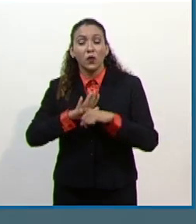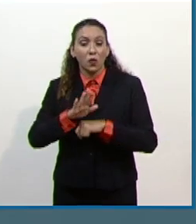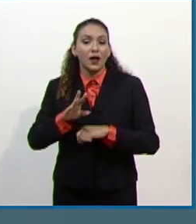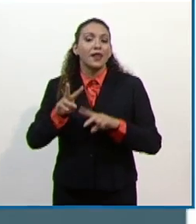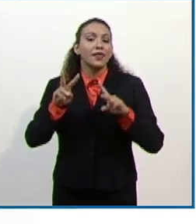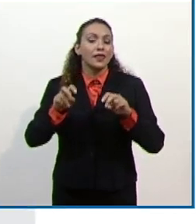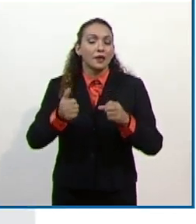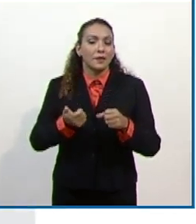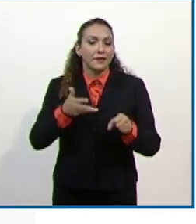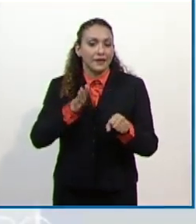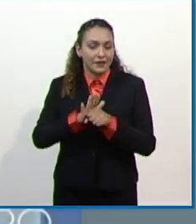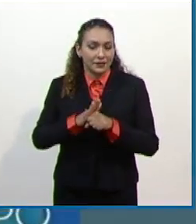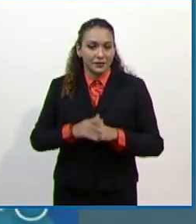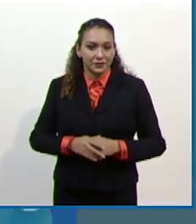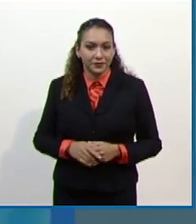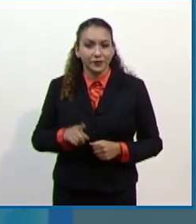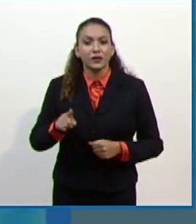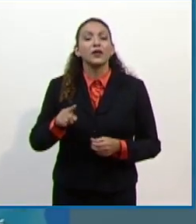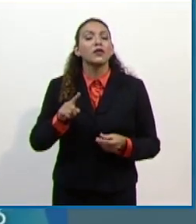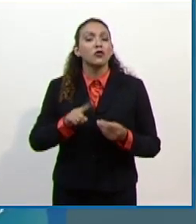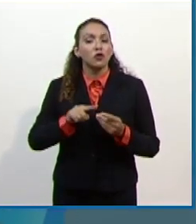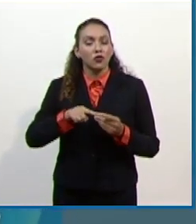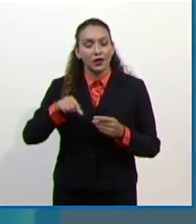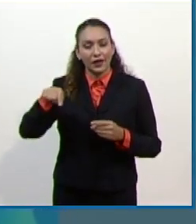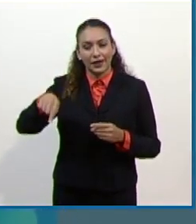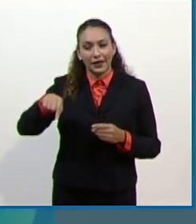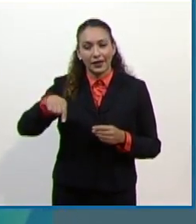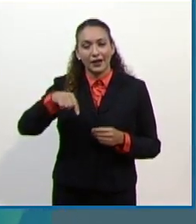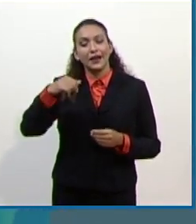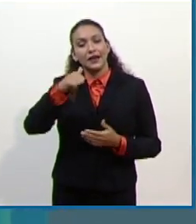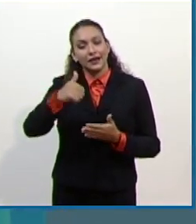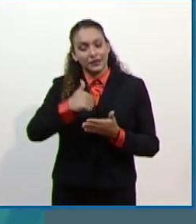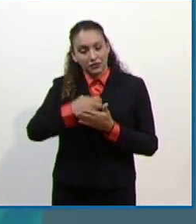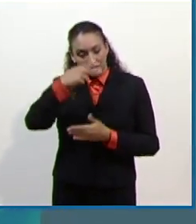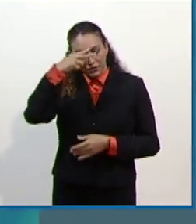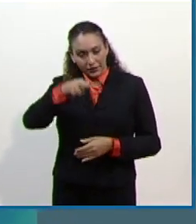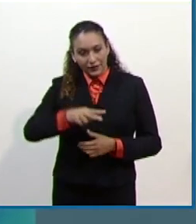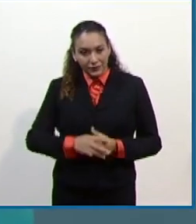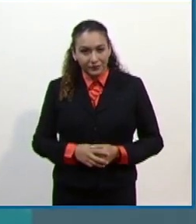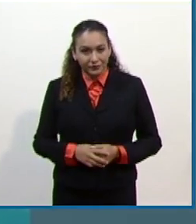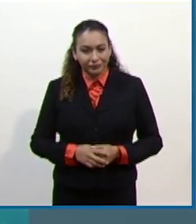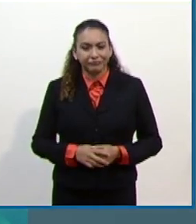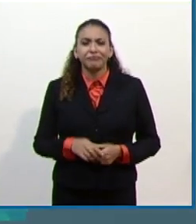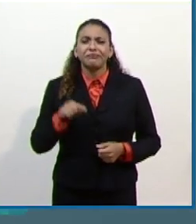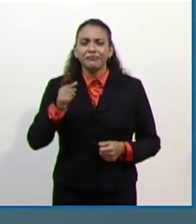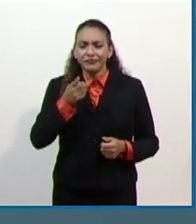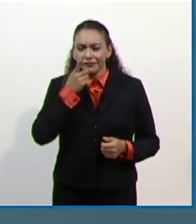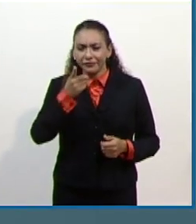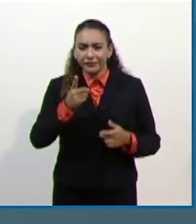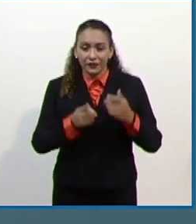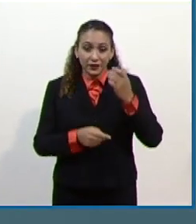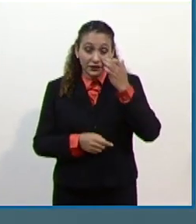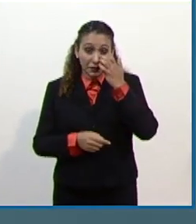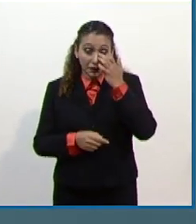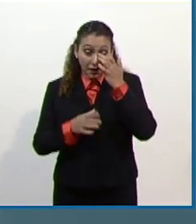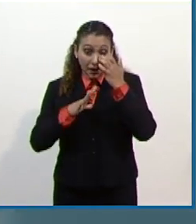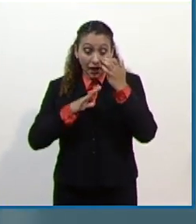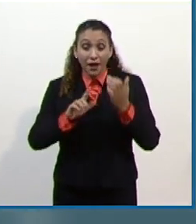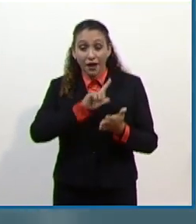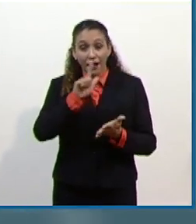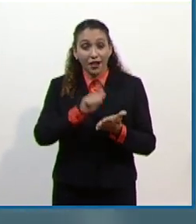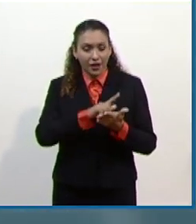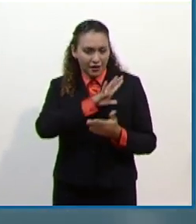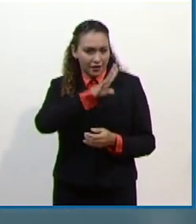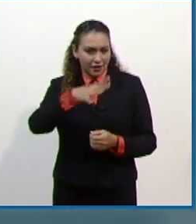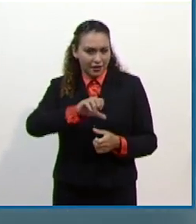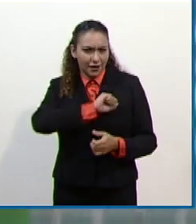materia administrativa de la región Centro-Norte con residencia en la Ciudad de México, el cual estableció que los preceptos de la Ley General de Salud,